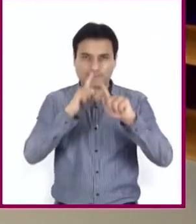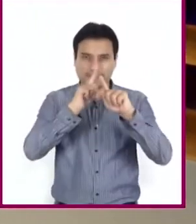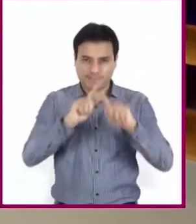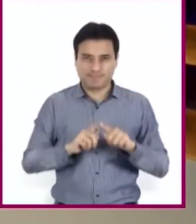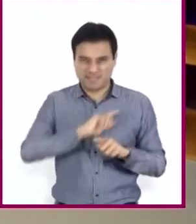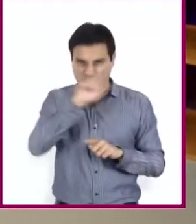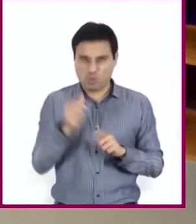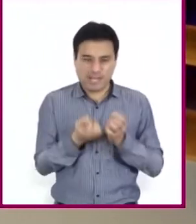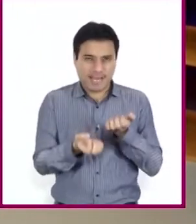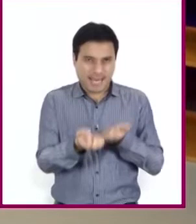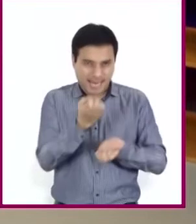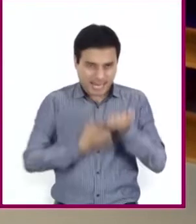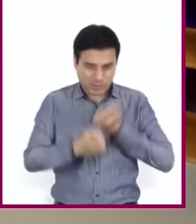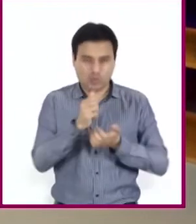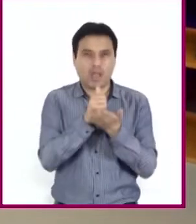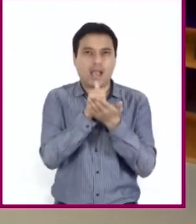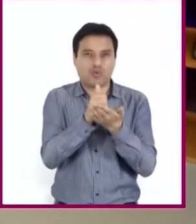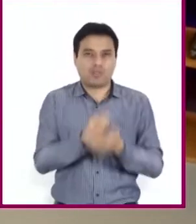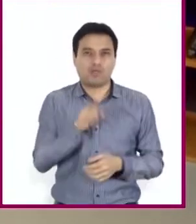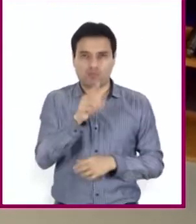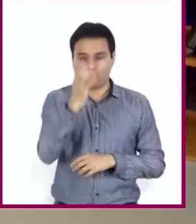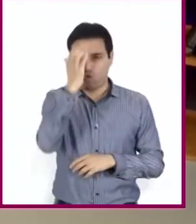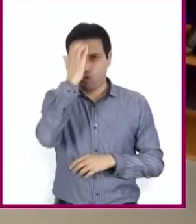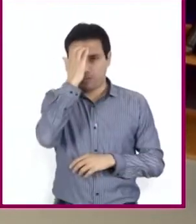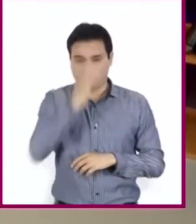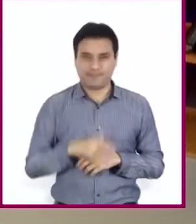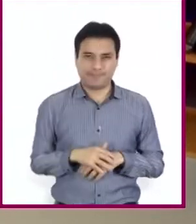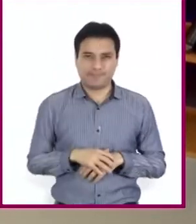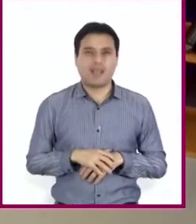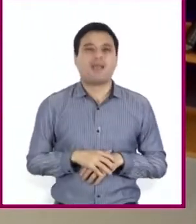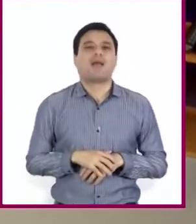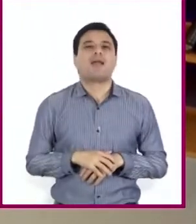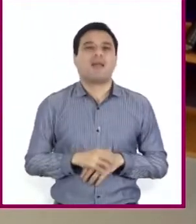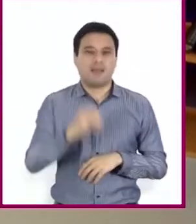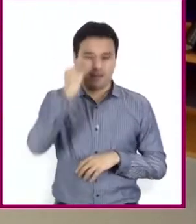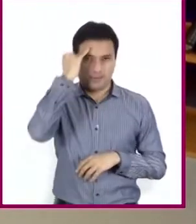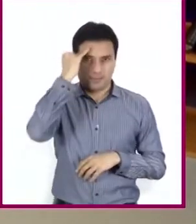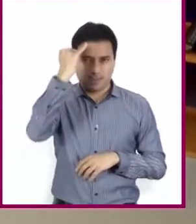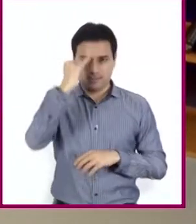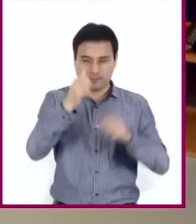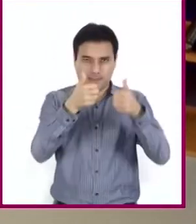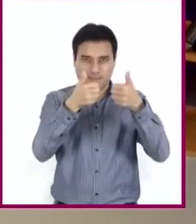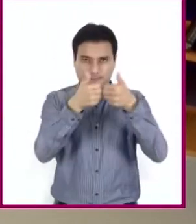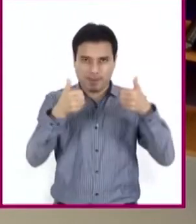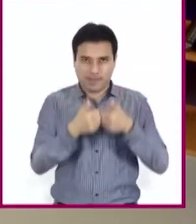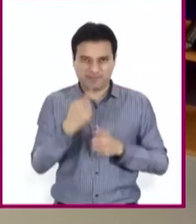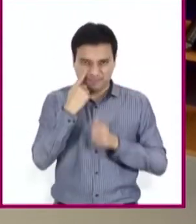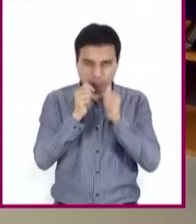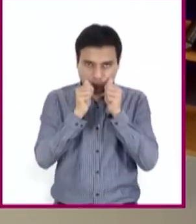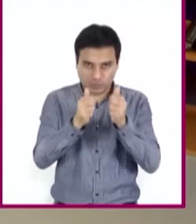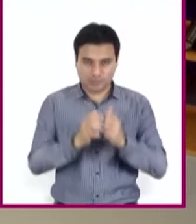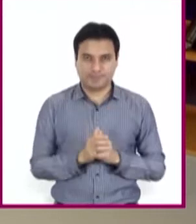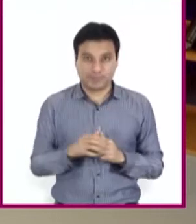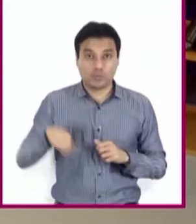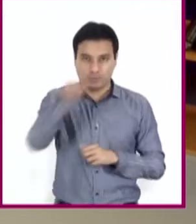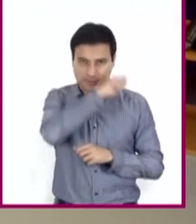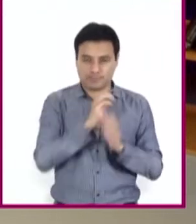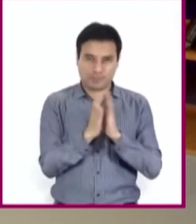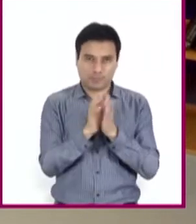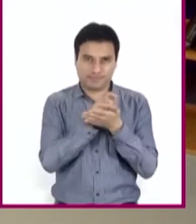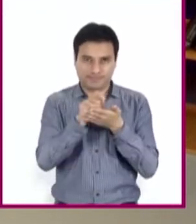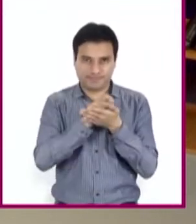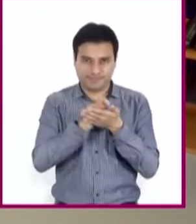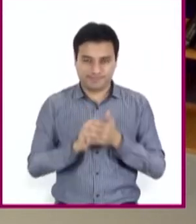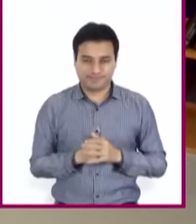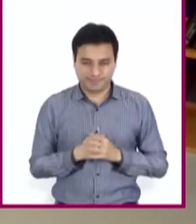ejercicios que les ayudarán a diferenciar de la mejor manera estas ideas. Pongan atención y vayan tomando nota